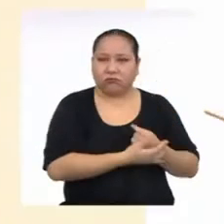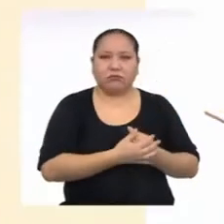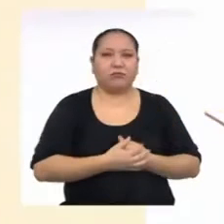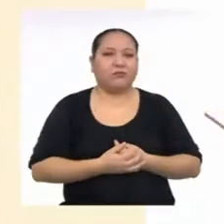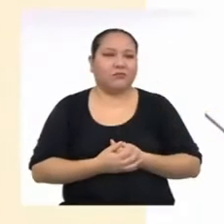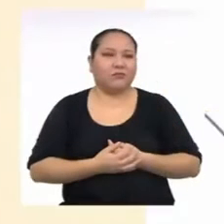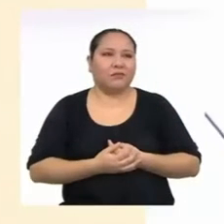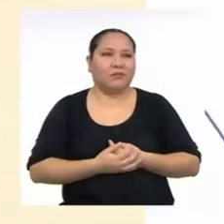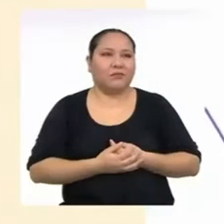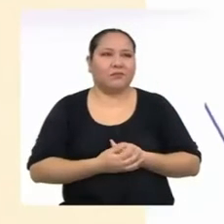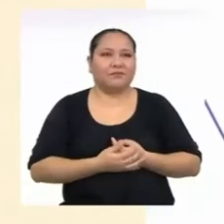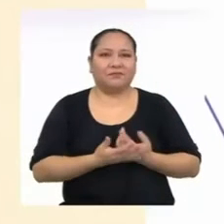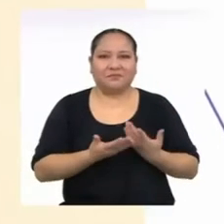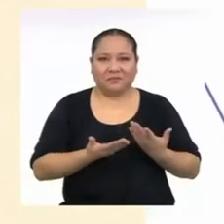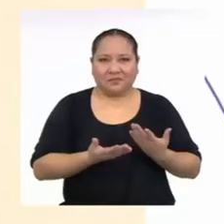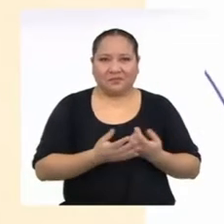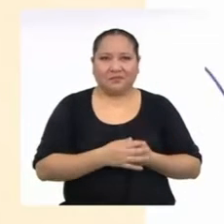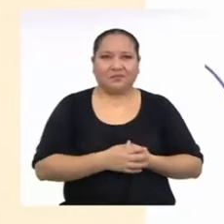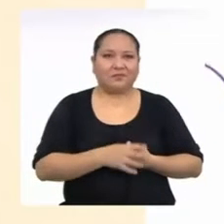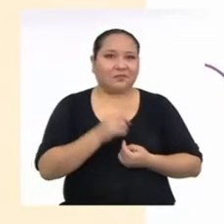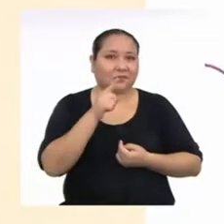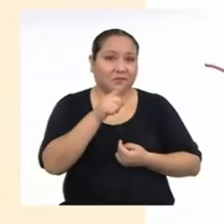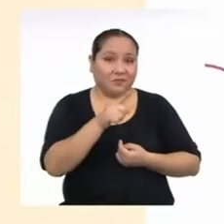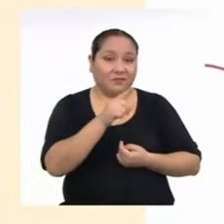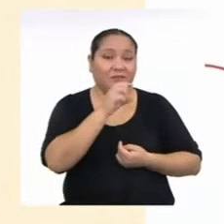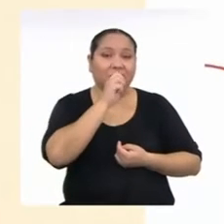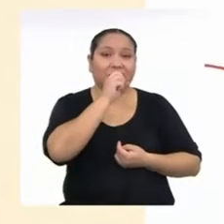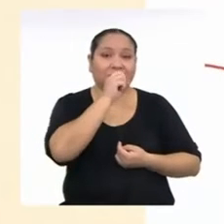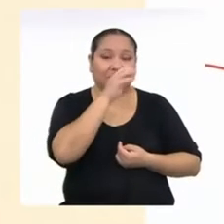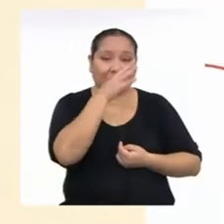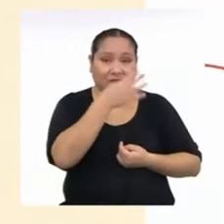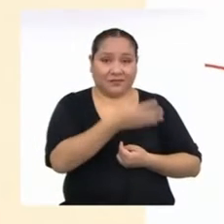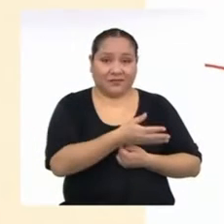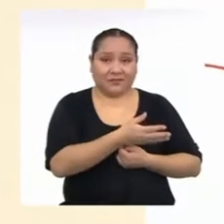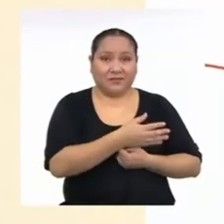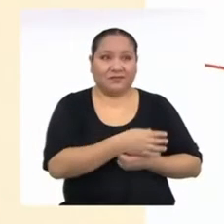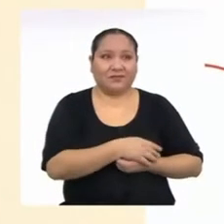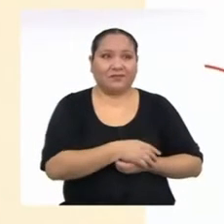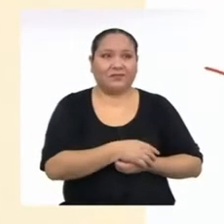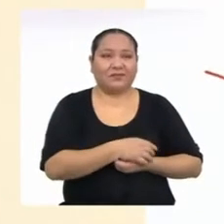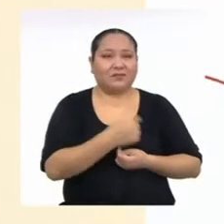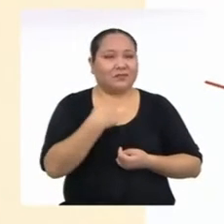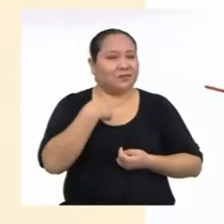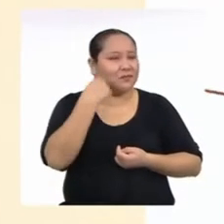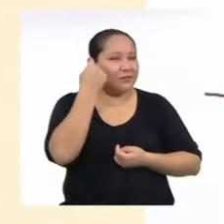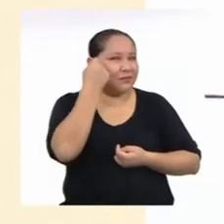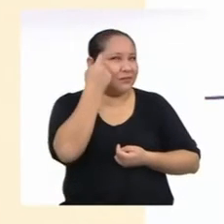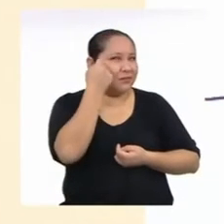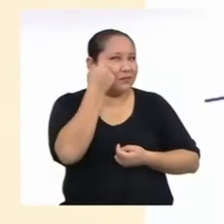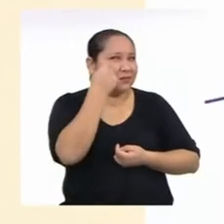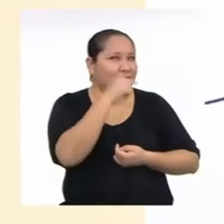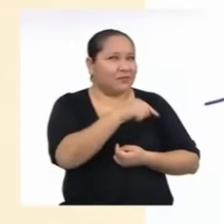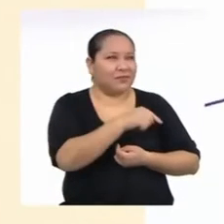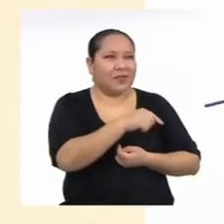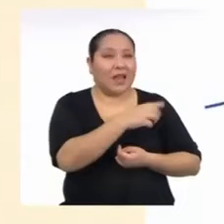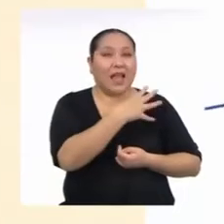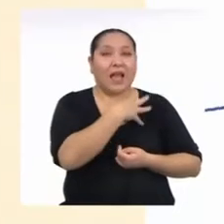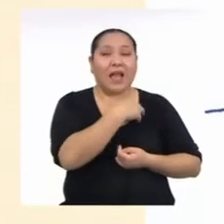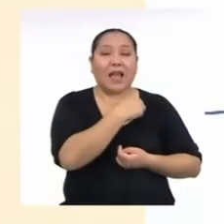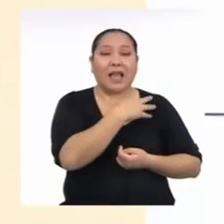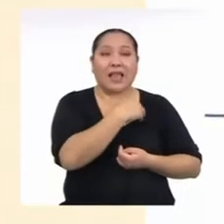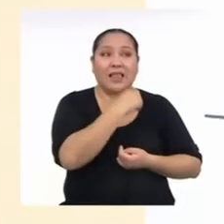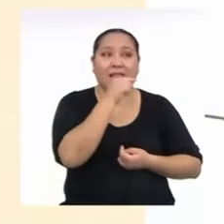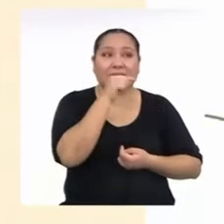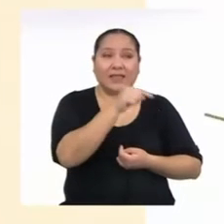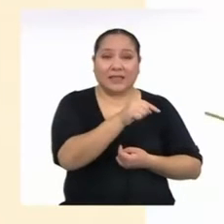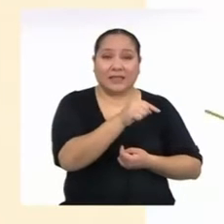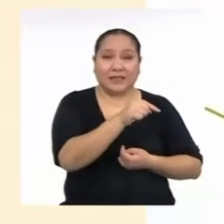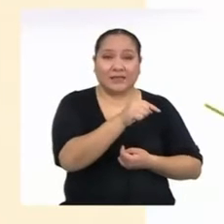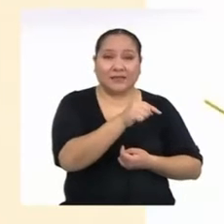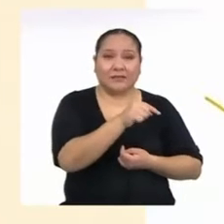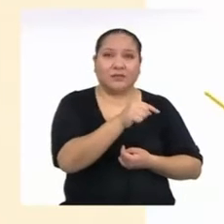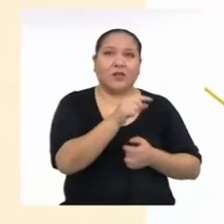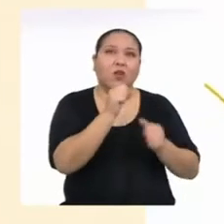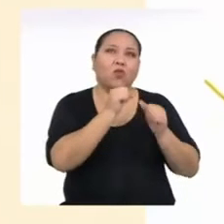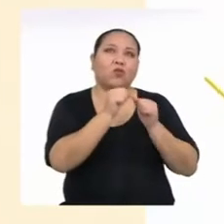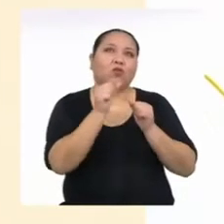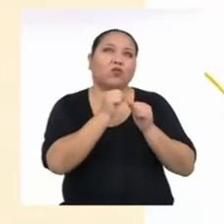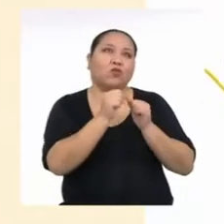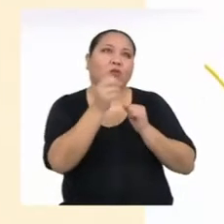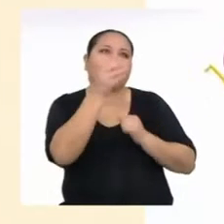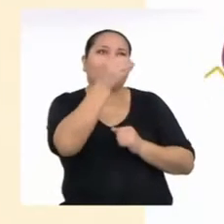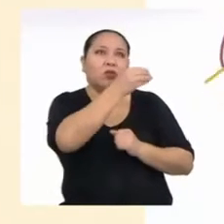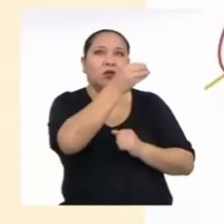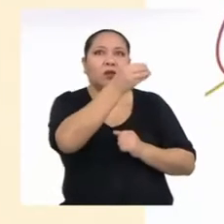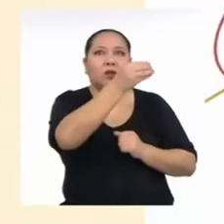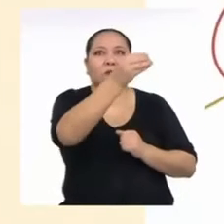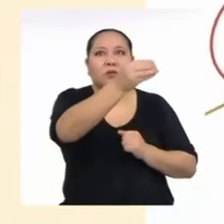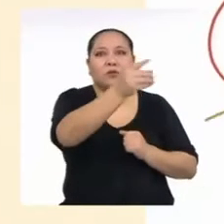Entonces, según lo que dice, yo entiendo que la edad, el número de libros en un